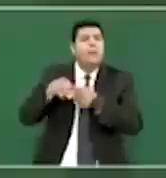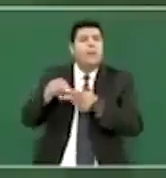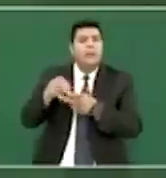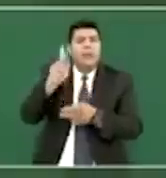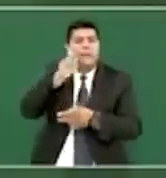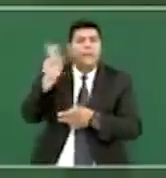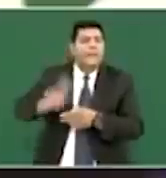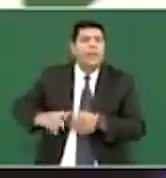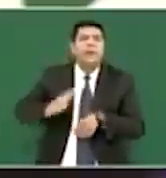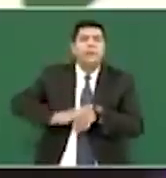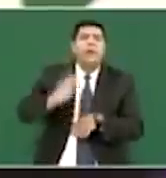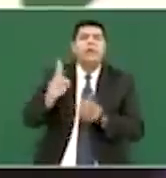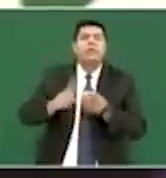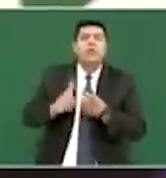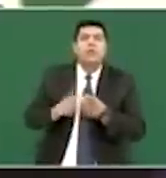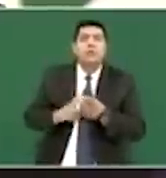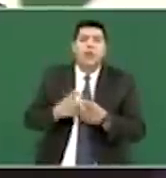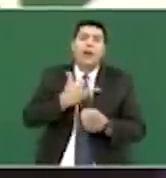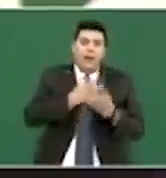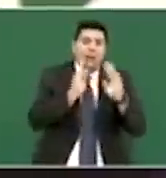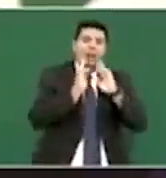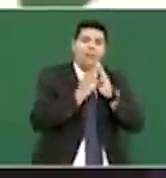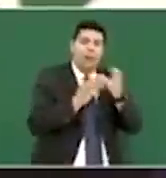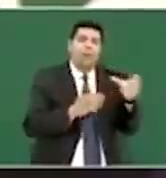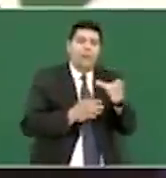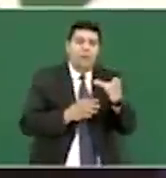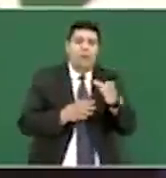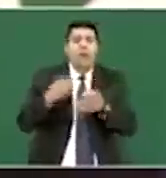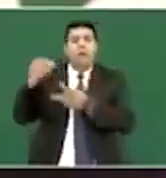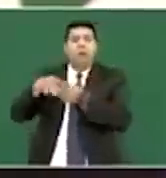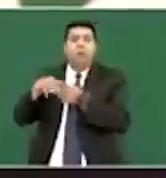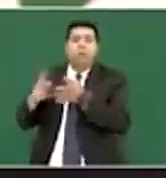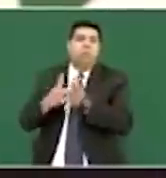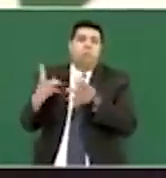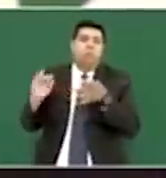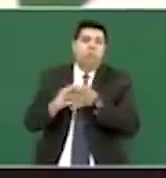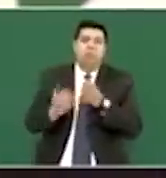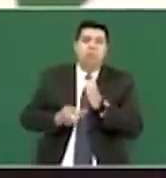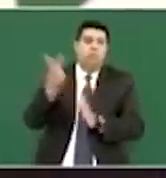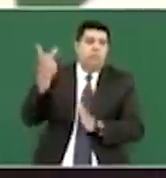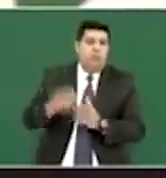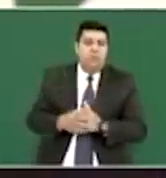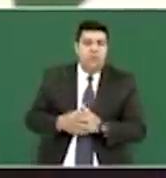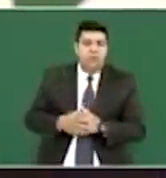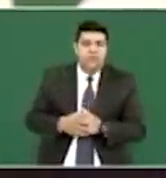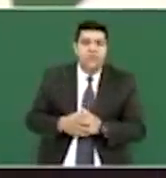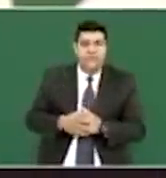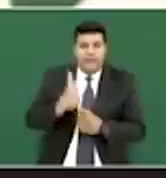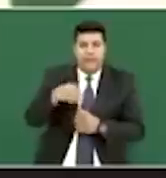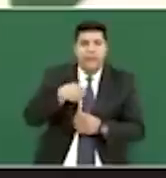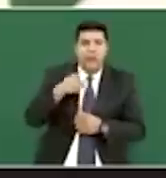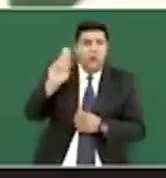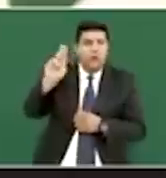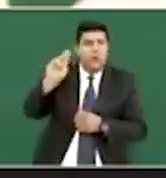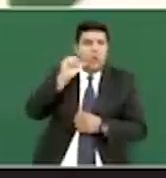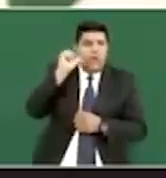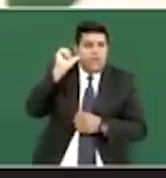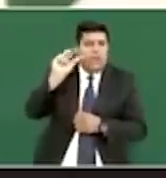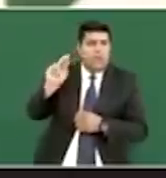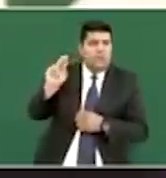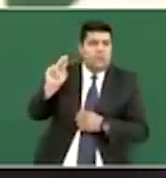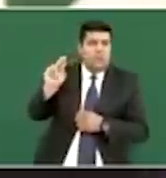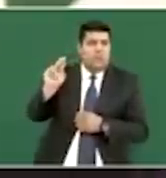estados donde están las bandas. Ayer, a pesar de que subió a más de 80, hoy estaba yo viendo,